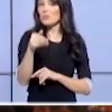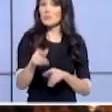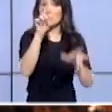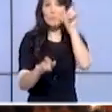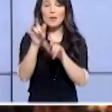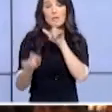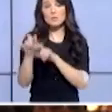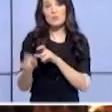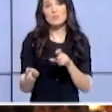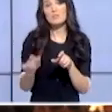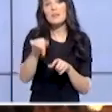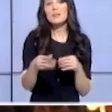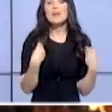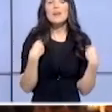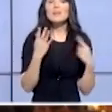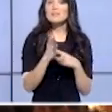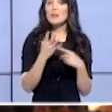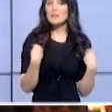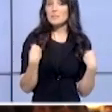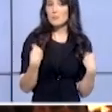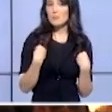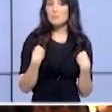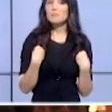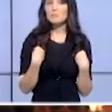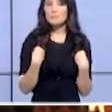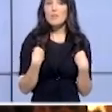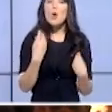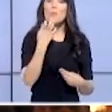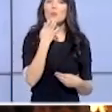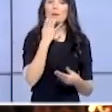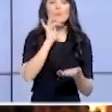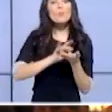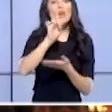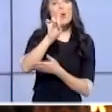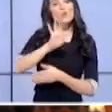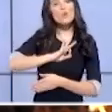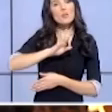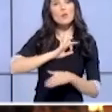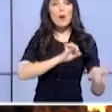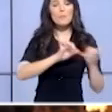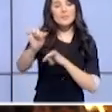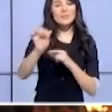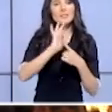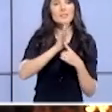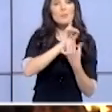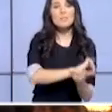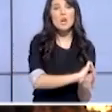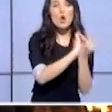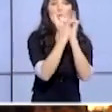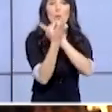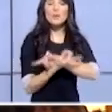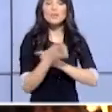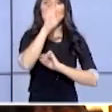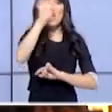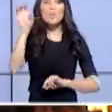importantes para los ciudadanos de nuestra región por ejemplo a partir del 1 de enero Castilla la